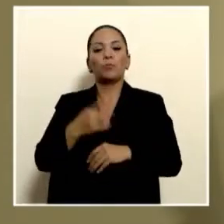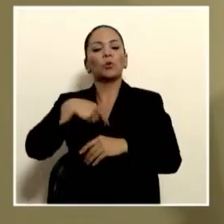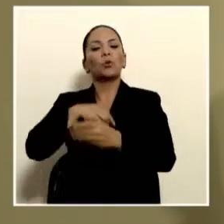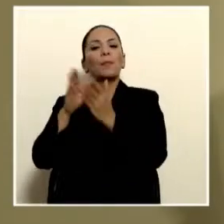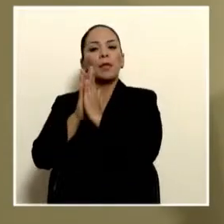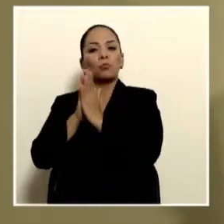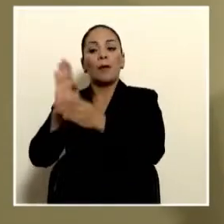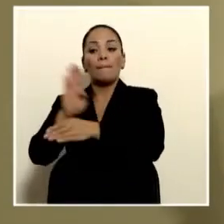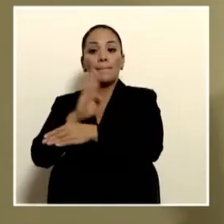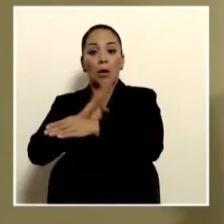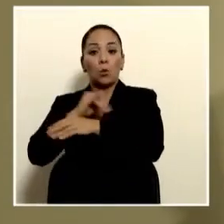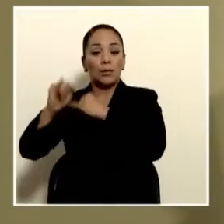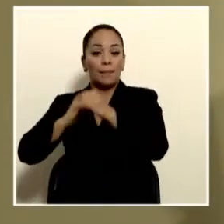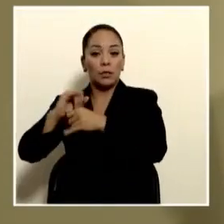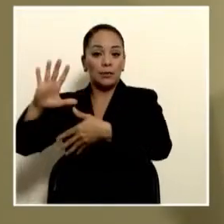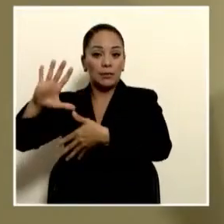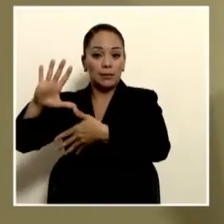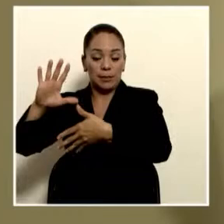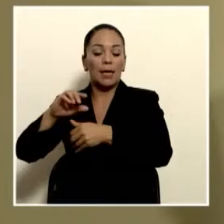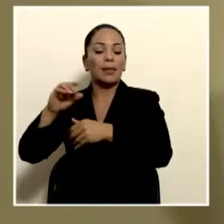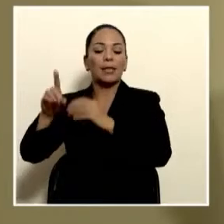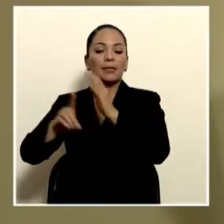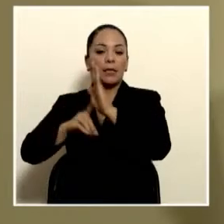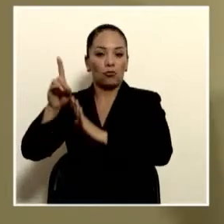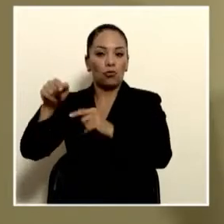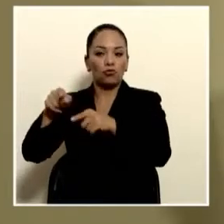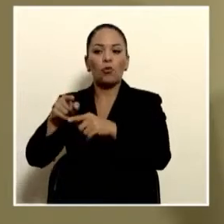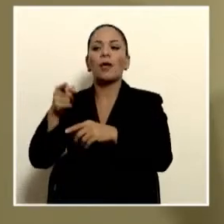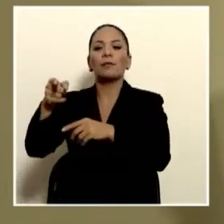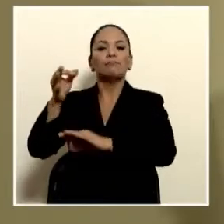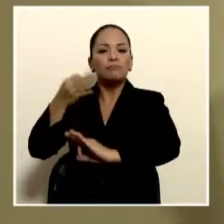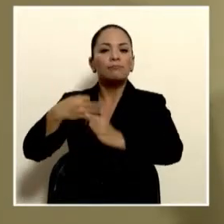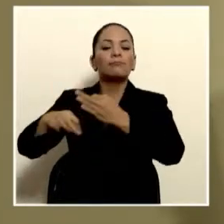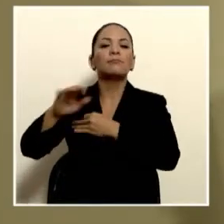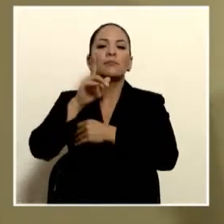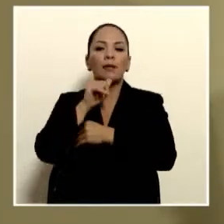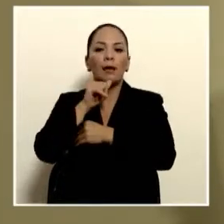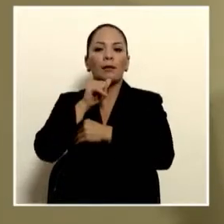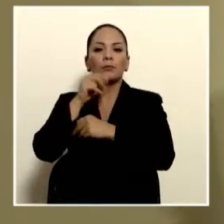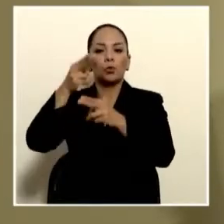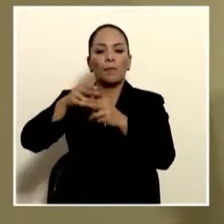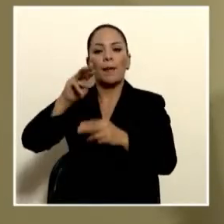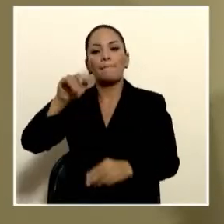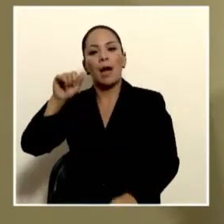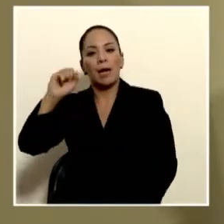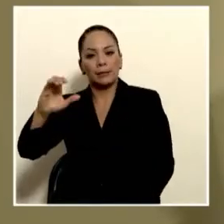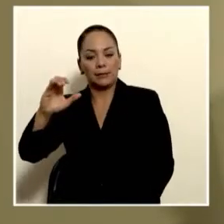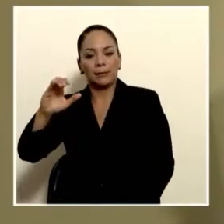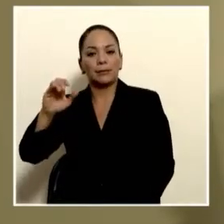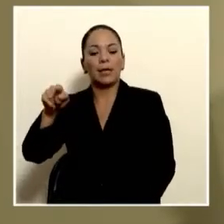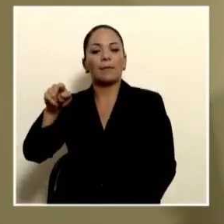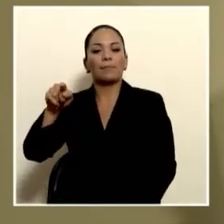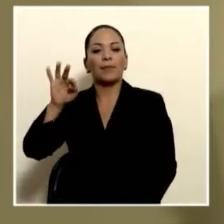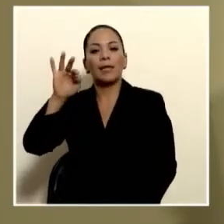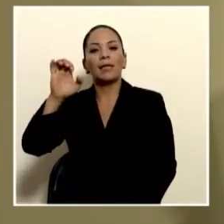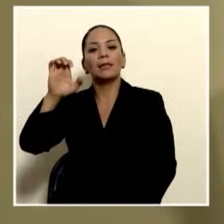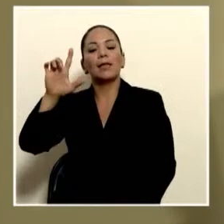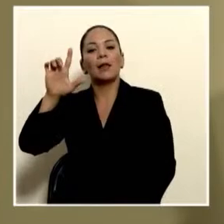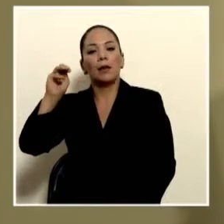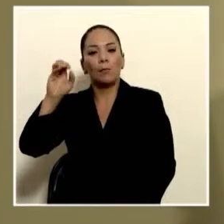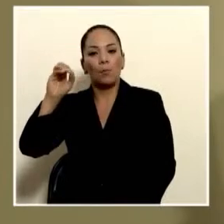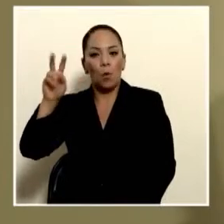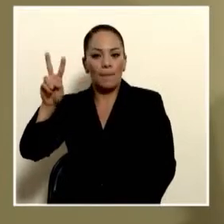Interamericano de Desarrollo que en su lugar nombre al máster Telmo